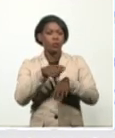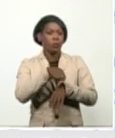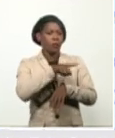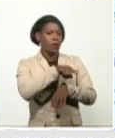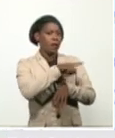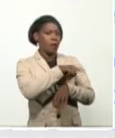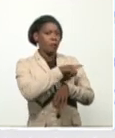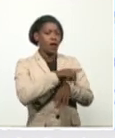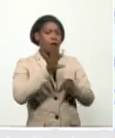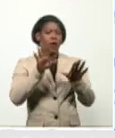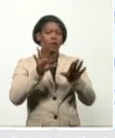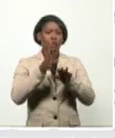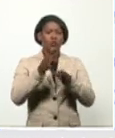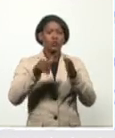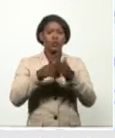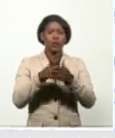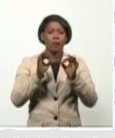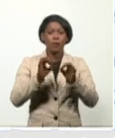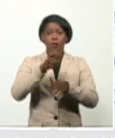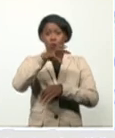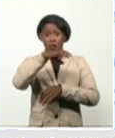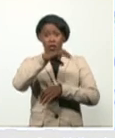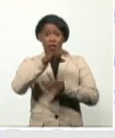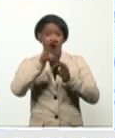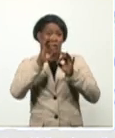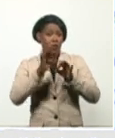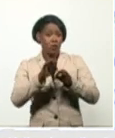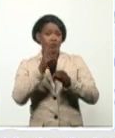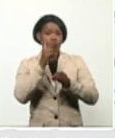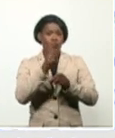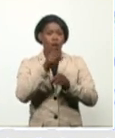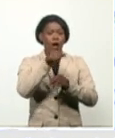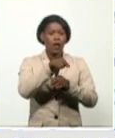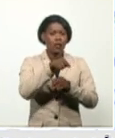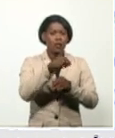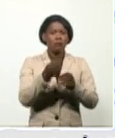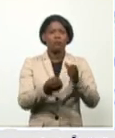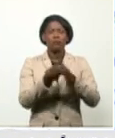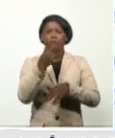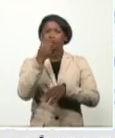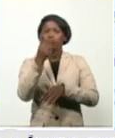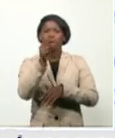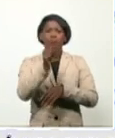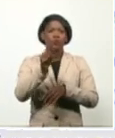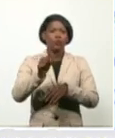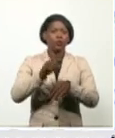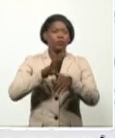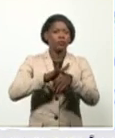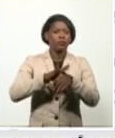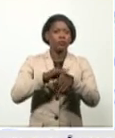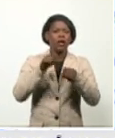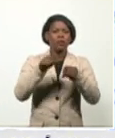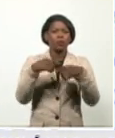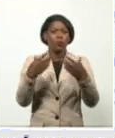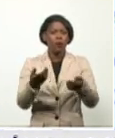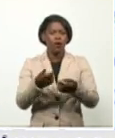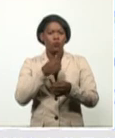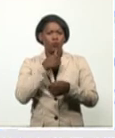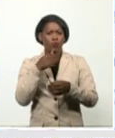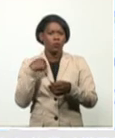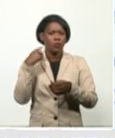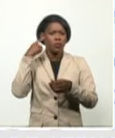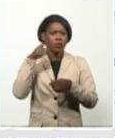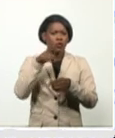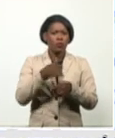uno en Mantua y el otro en Manatí. ¿Esto se debe a un error en el estudio? ¿La prevalencia del virus va más allá de